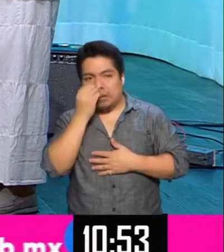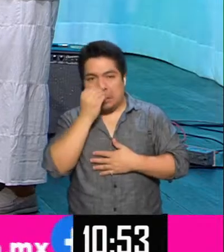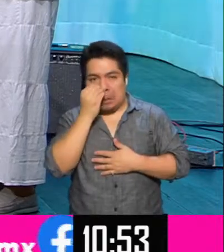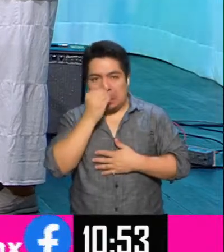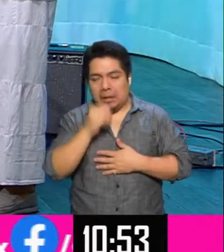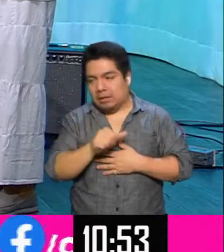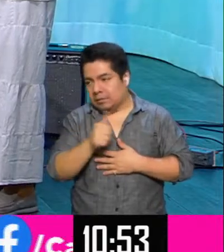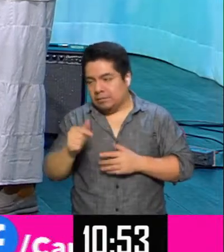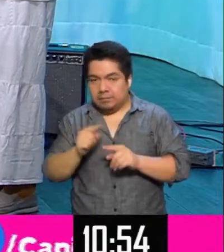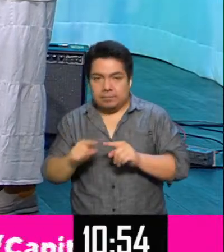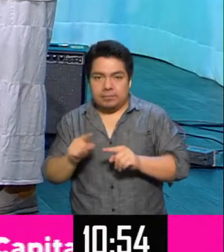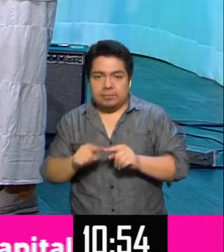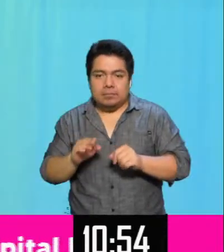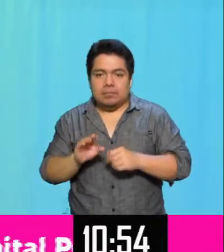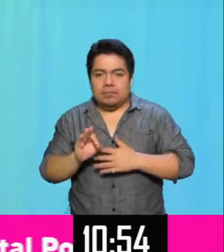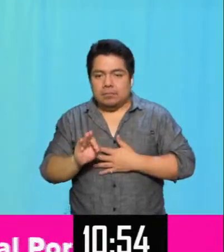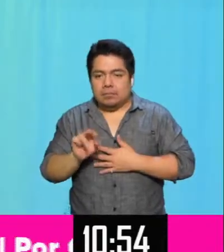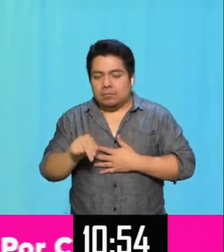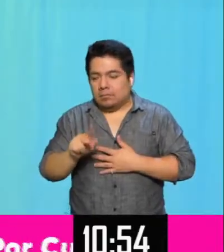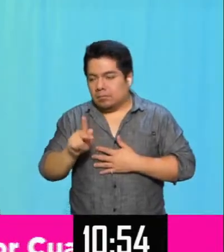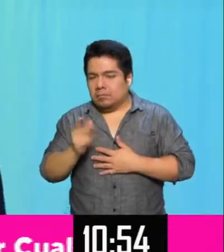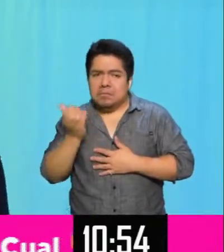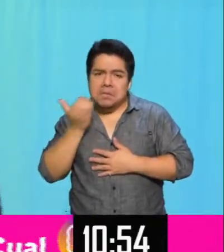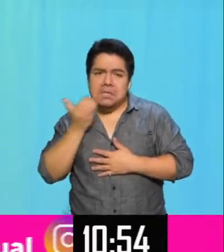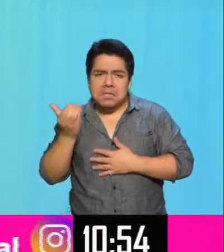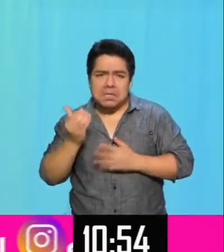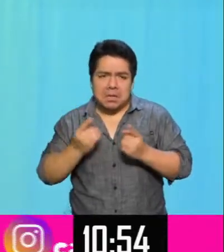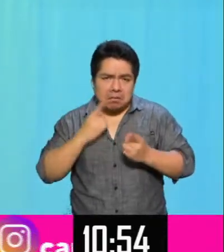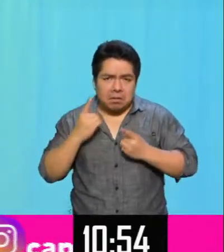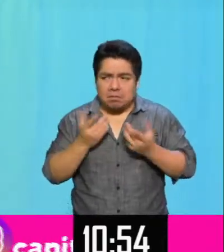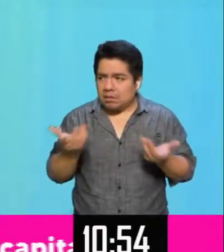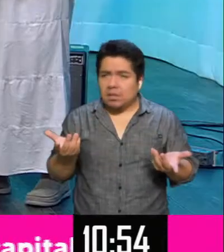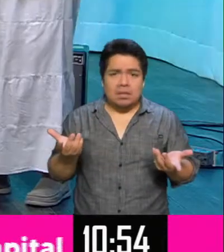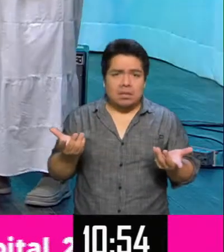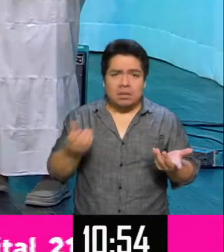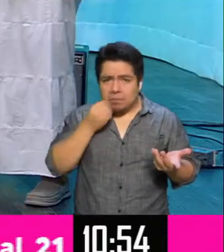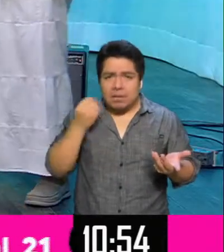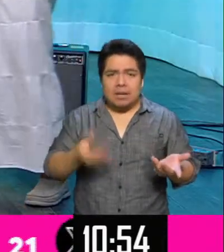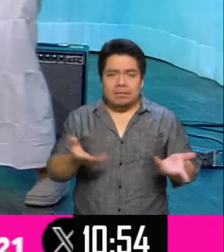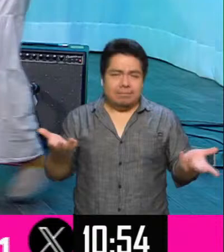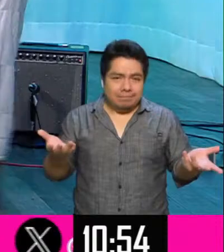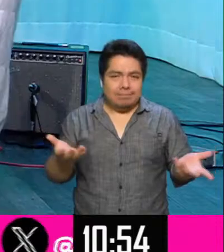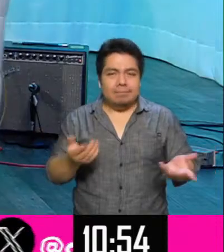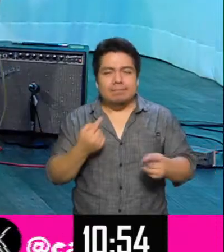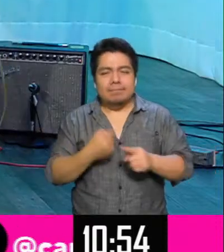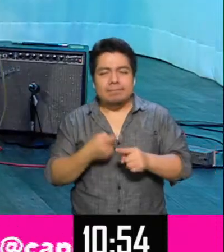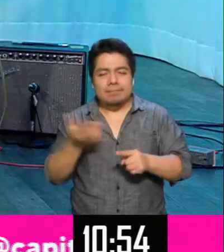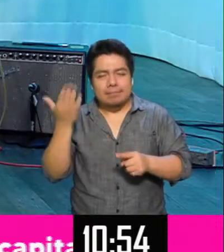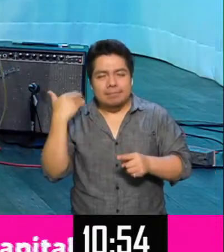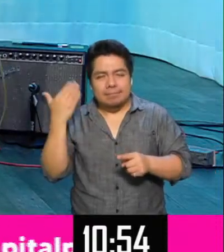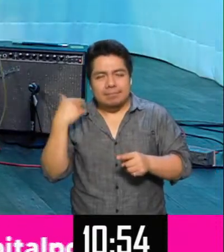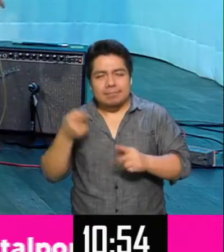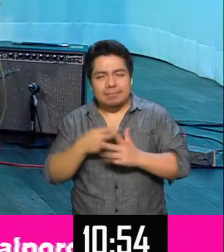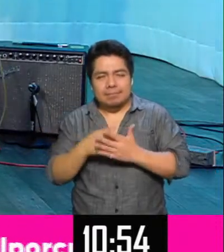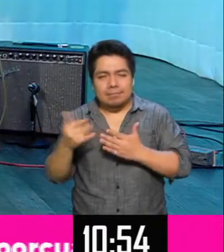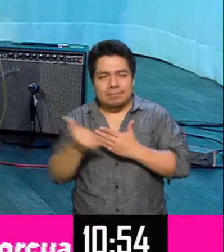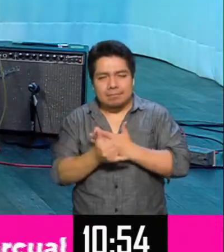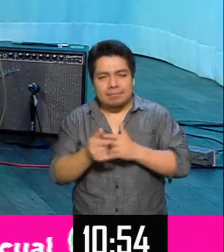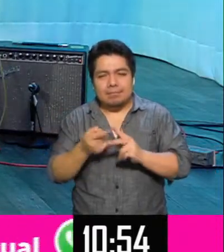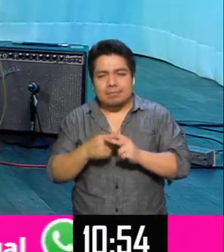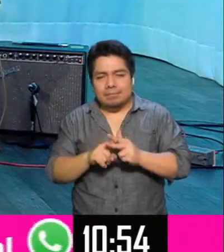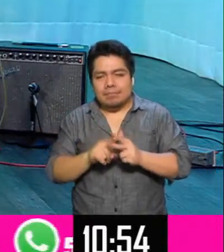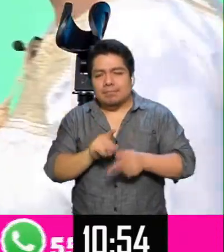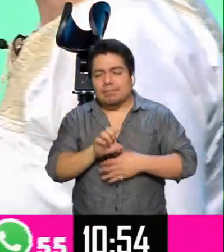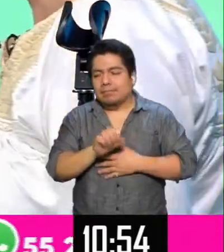tantos miles de millones de Porque el funk es chido, es divertido. A Wilbur. Es padre, hay que divertirse, la ¿A música quiénes es oía eso. usted antes de empezar este grupo? Además de